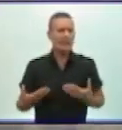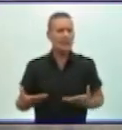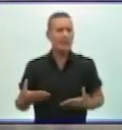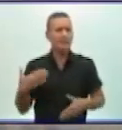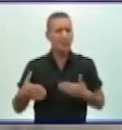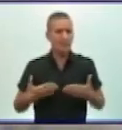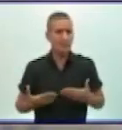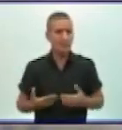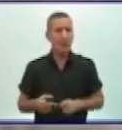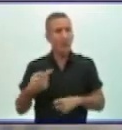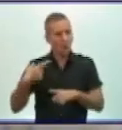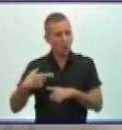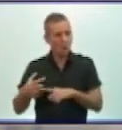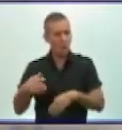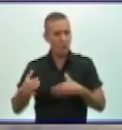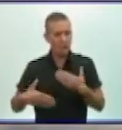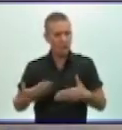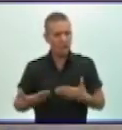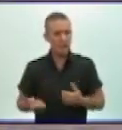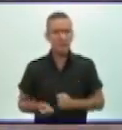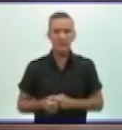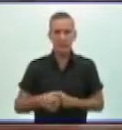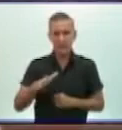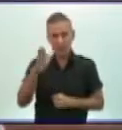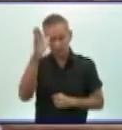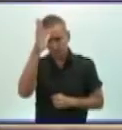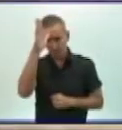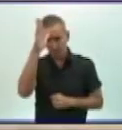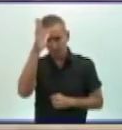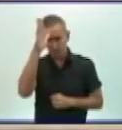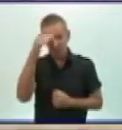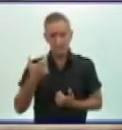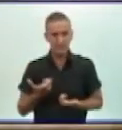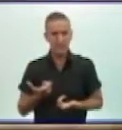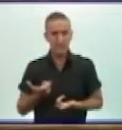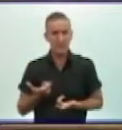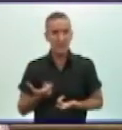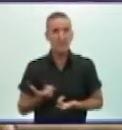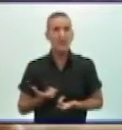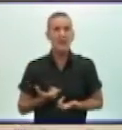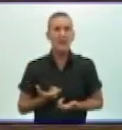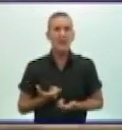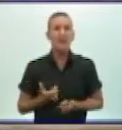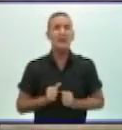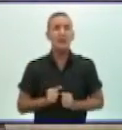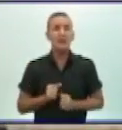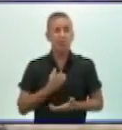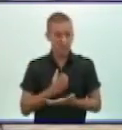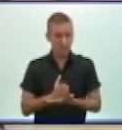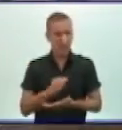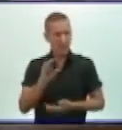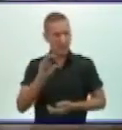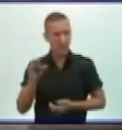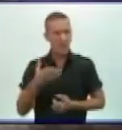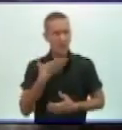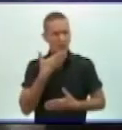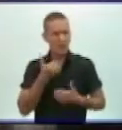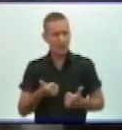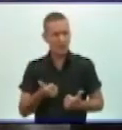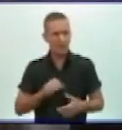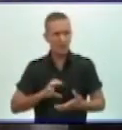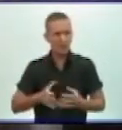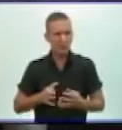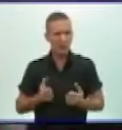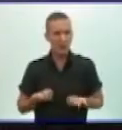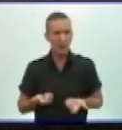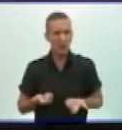matutino, otra actividad de otro corte, con otras características, pero que también es muy común en las escuelas. A mí me ha parecido muy bien, sobre todo la forma en que han